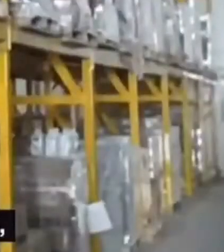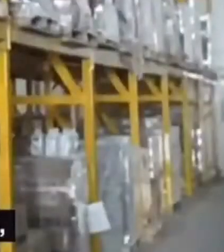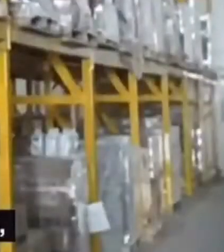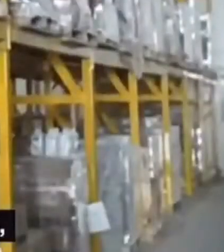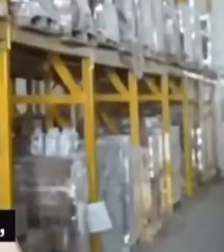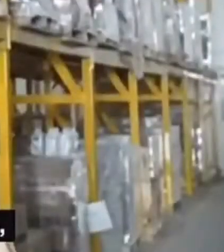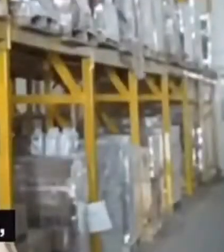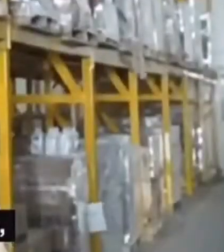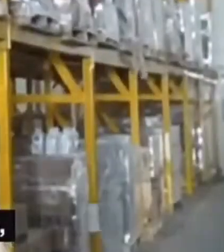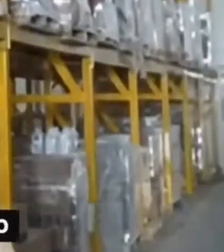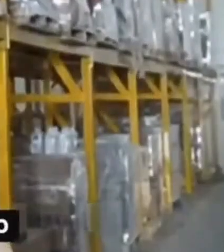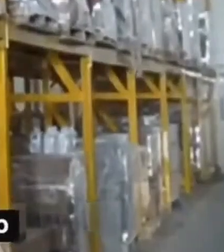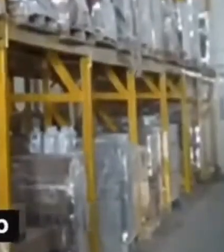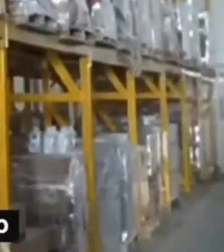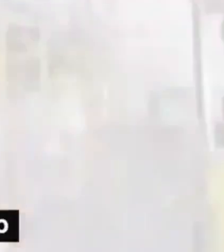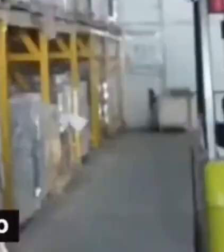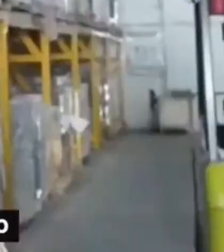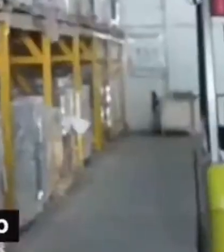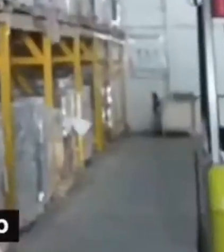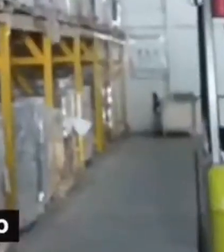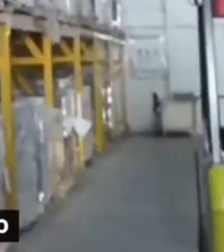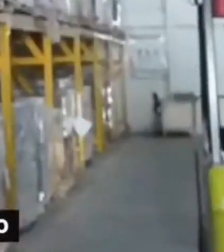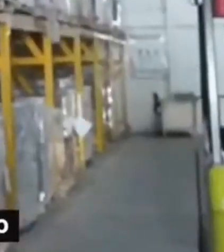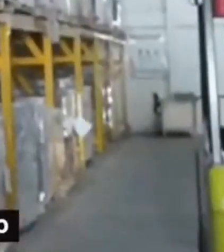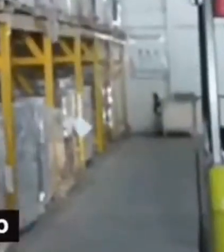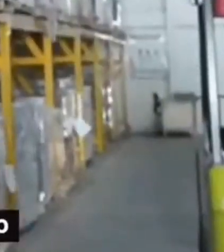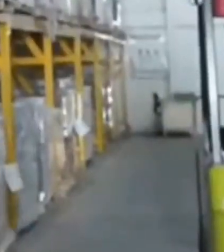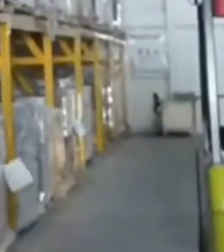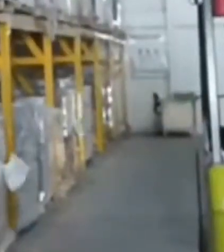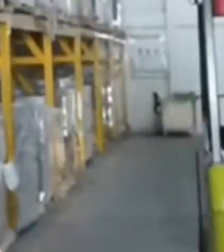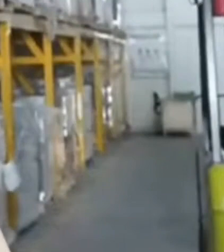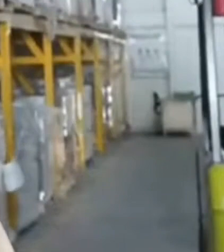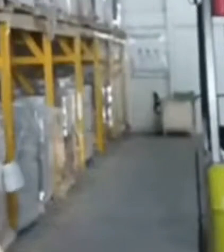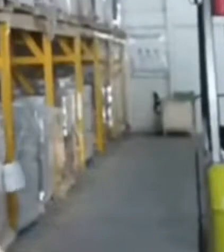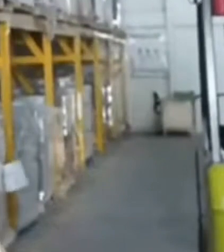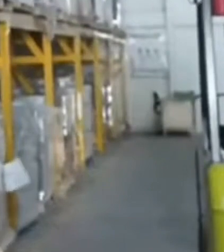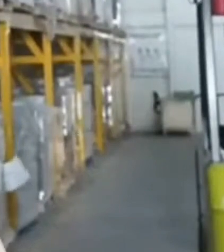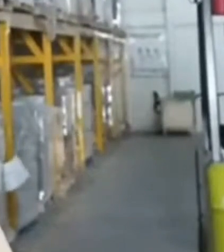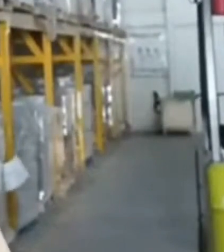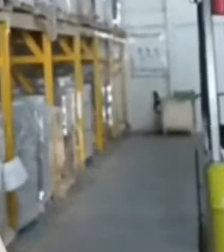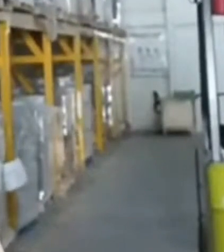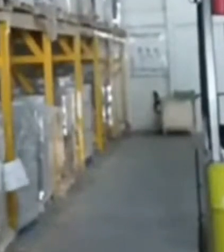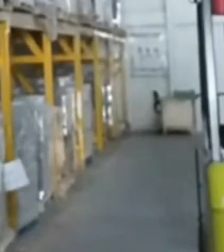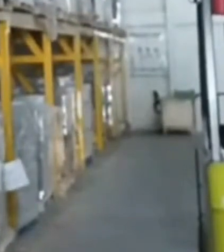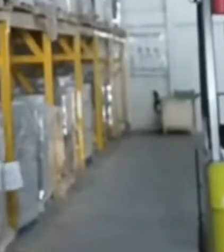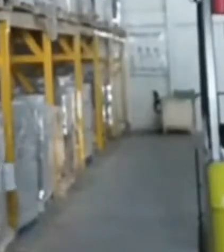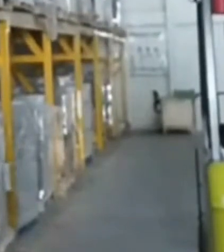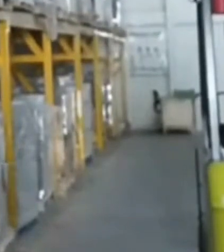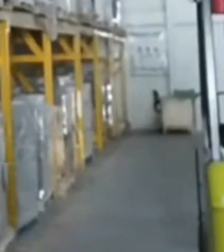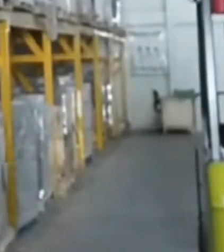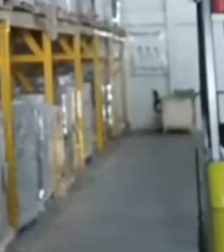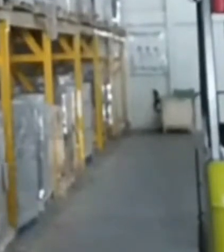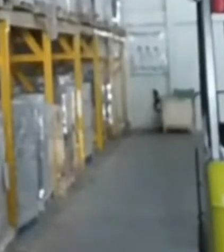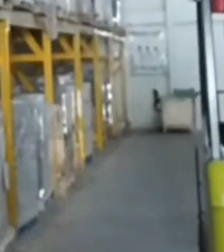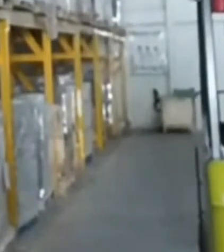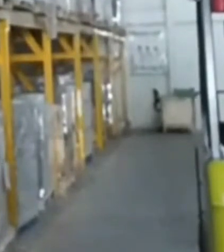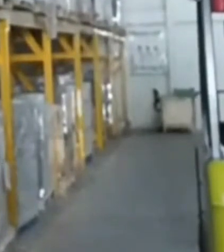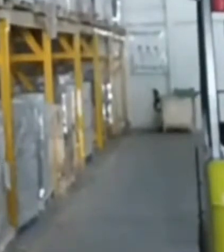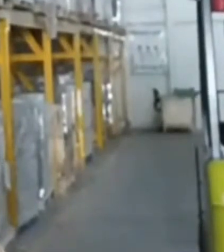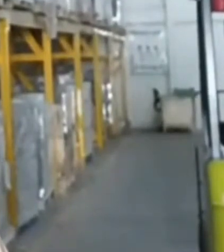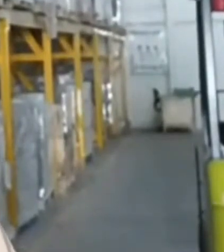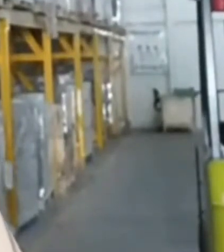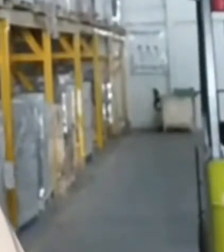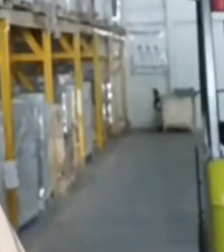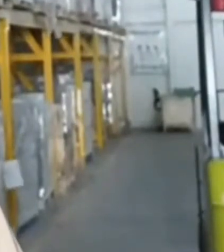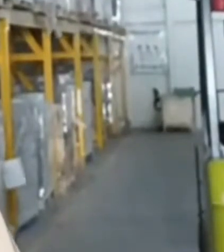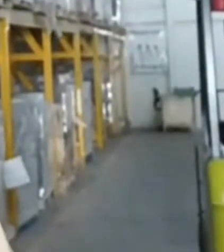almacén delegacional del IMSS, aquí en Sonora, el abasto ha incrementado muchísimo haciendo equipo aquí con los compañeros